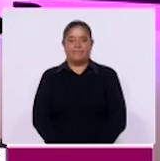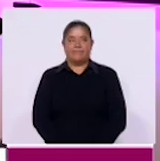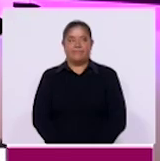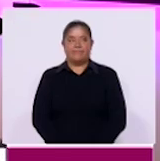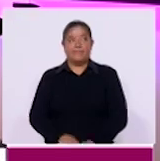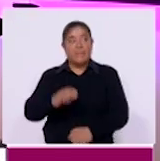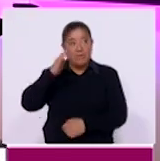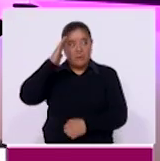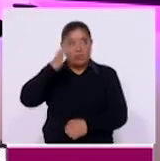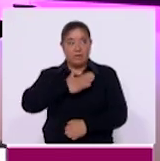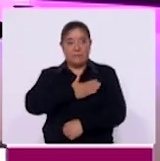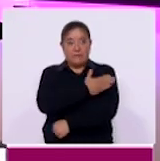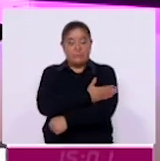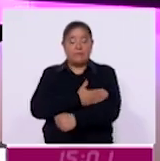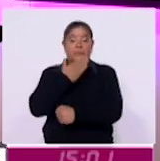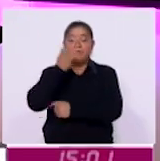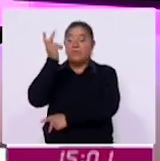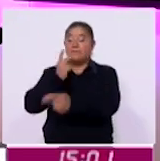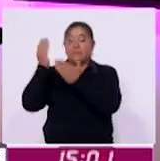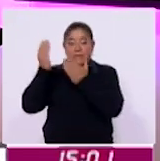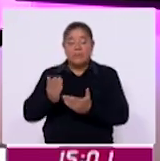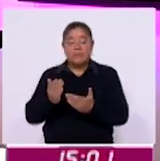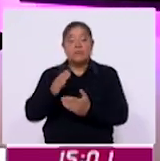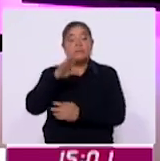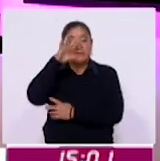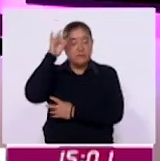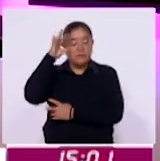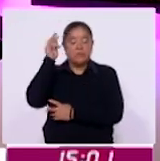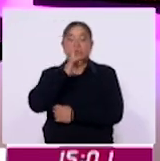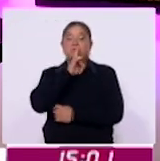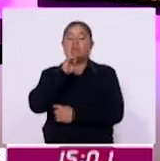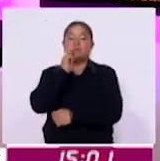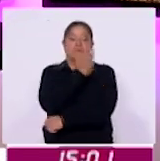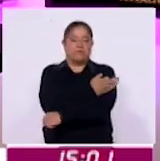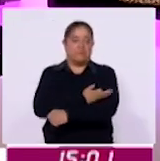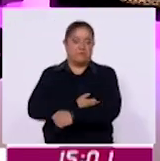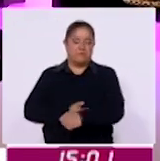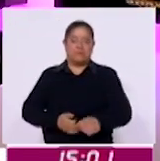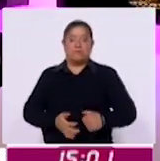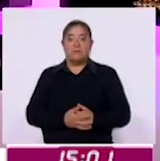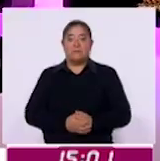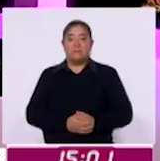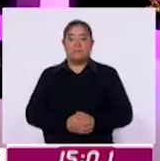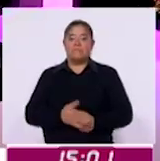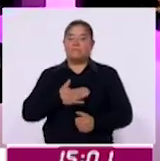Muy buenas tardes, bienvenidos a esta segunda emisión de Corazit Noticias.